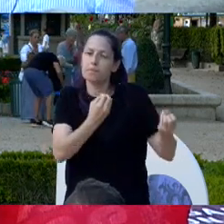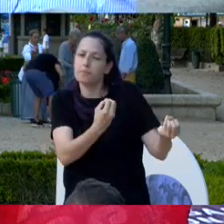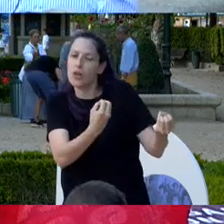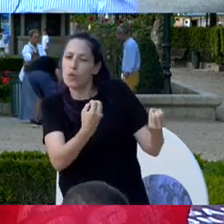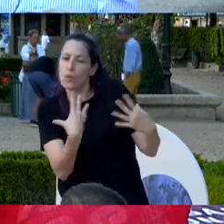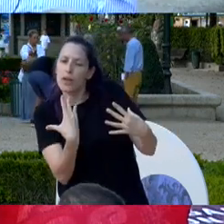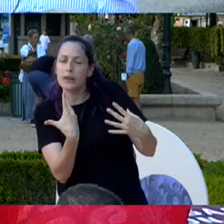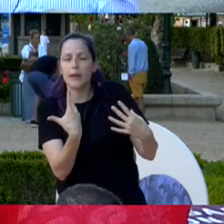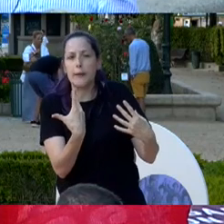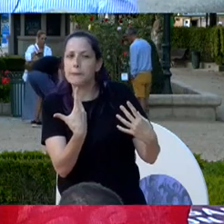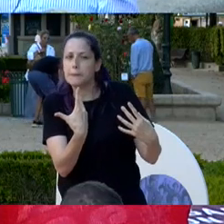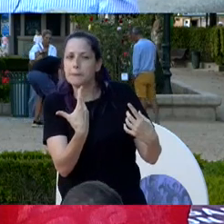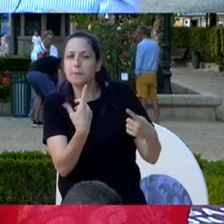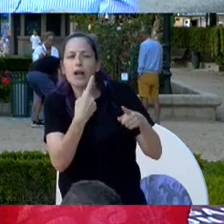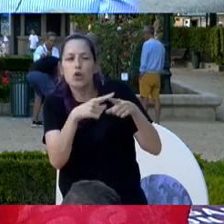cousiñas,